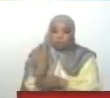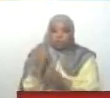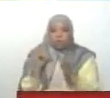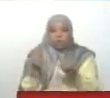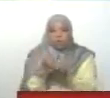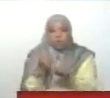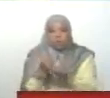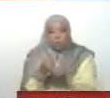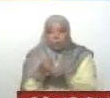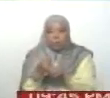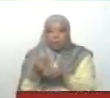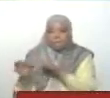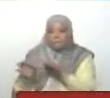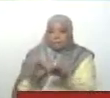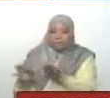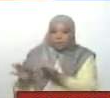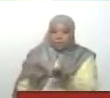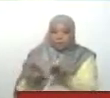empecé yo a prepararme,